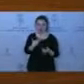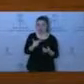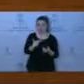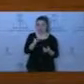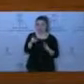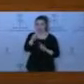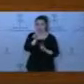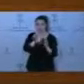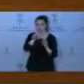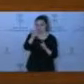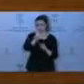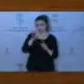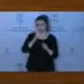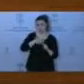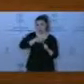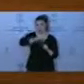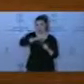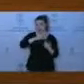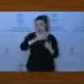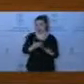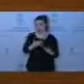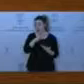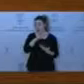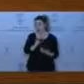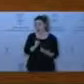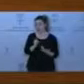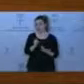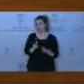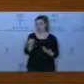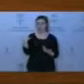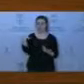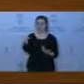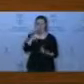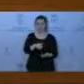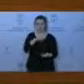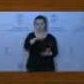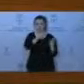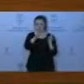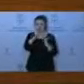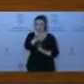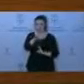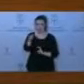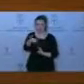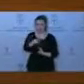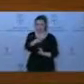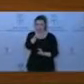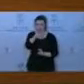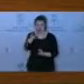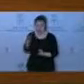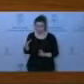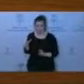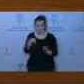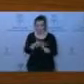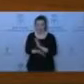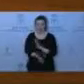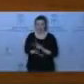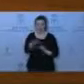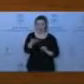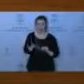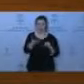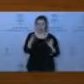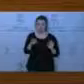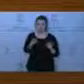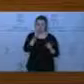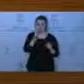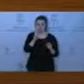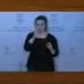nuestra comunidad autónoma está viviendo en estos últimos años, donde otras cuestiones, el tema de la deuda y el endeudamiento es recurrente. De hecho,